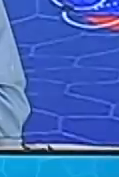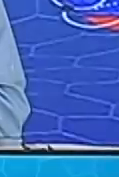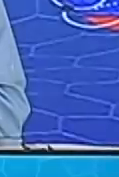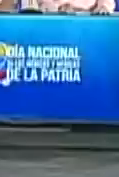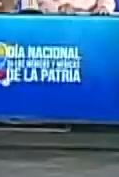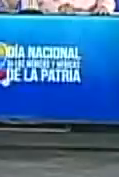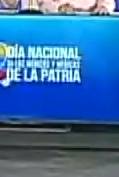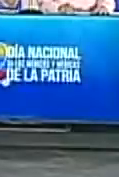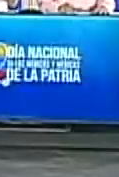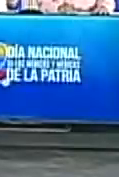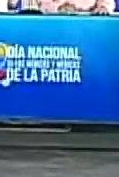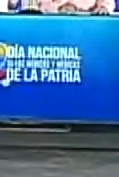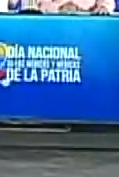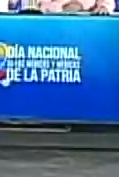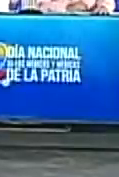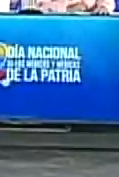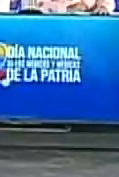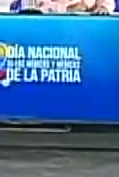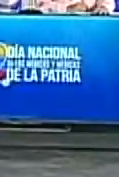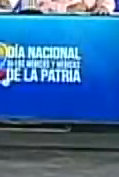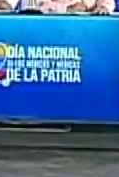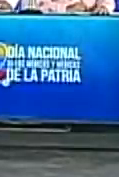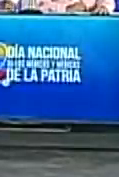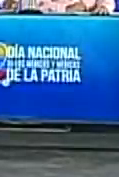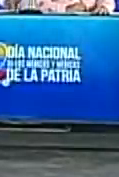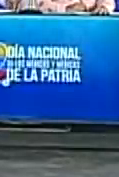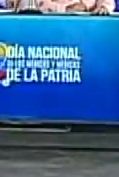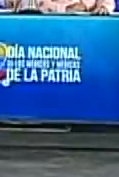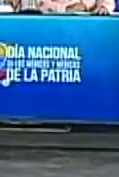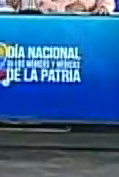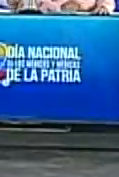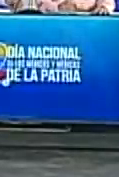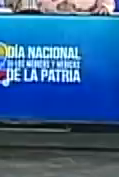Ejecutiva de la República para poder